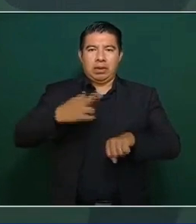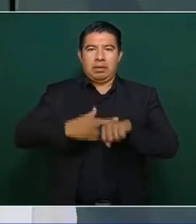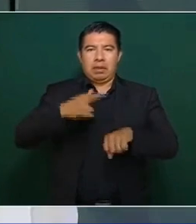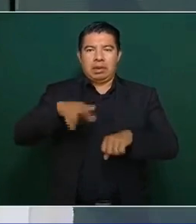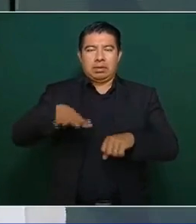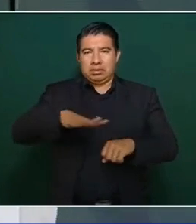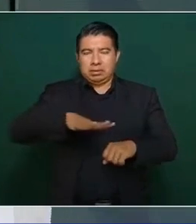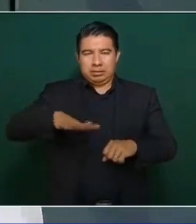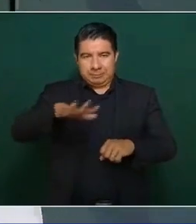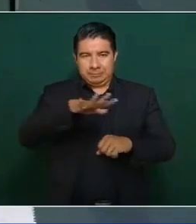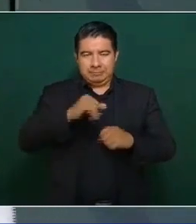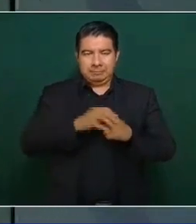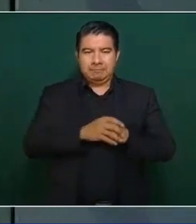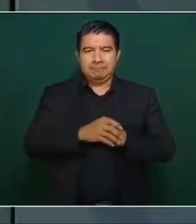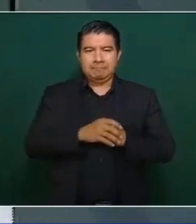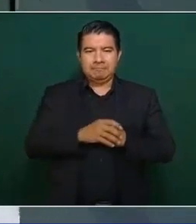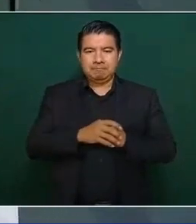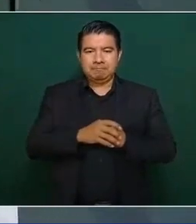cuando